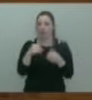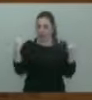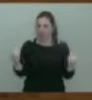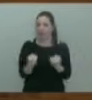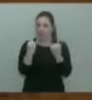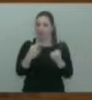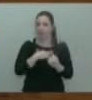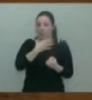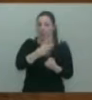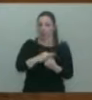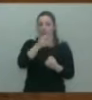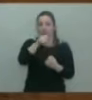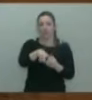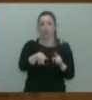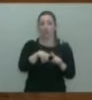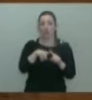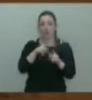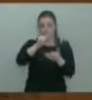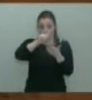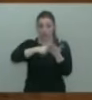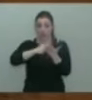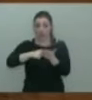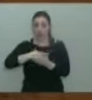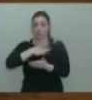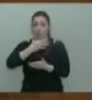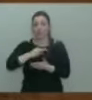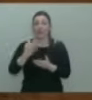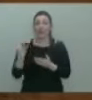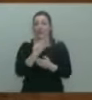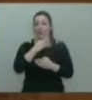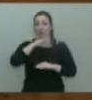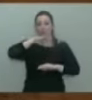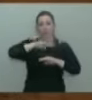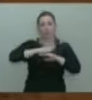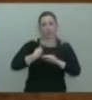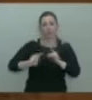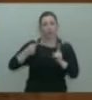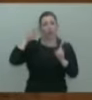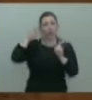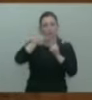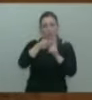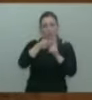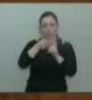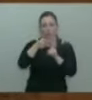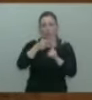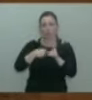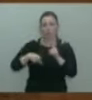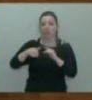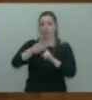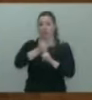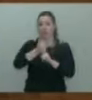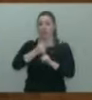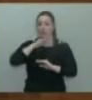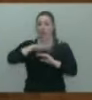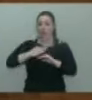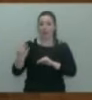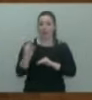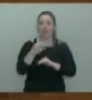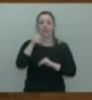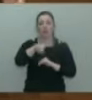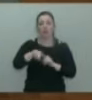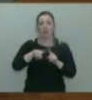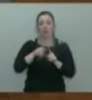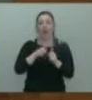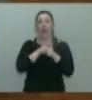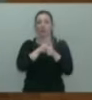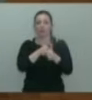esas contrataciones, cumpliendo perfectamente esos objetivos, yendo a una gestión indirecta de esos servicios